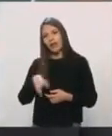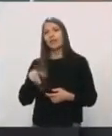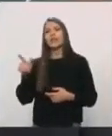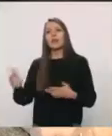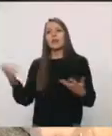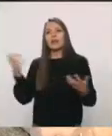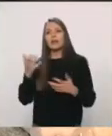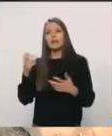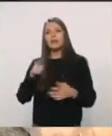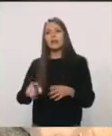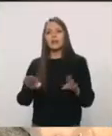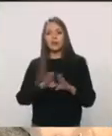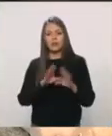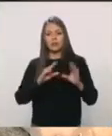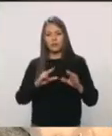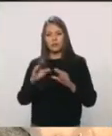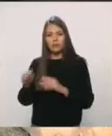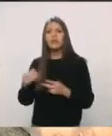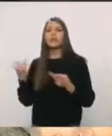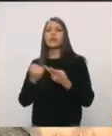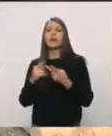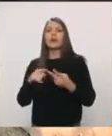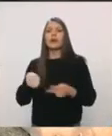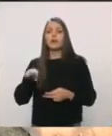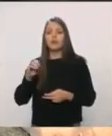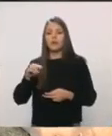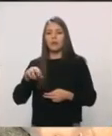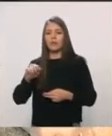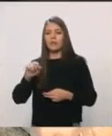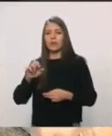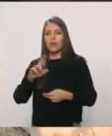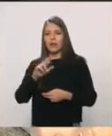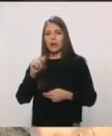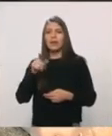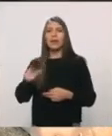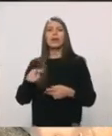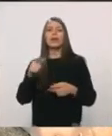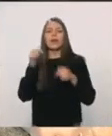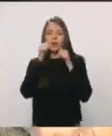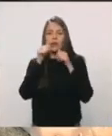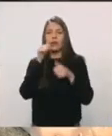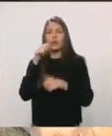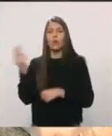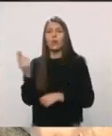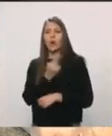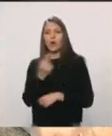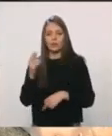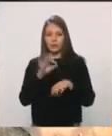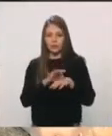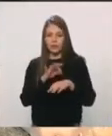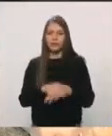externa de la Cruz Roja aquí en la Ciudad de México. Andrea Montserrat Ramírez, técnica en urgencias médicas. Gracias de verdad por la